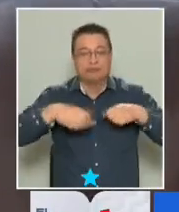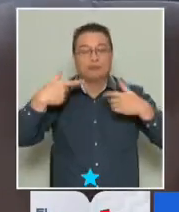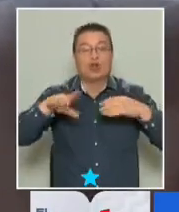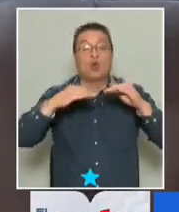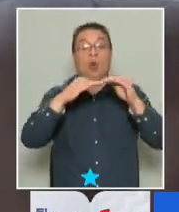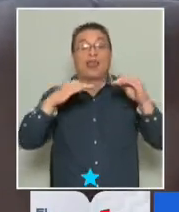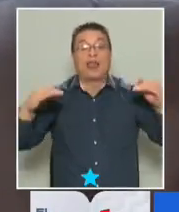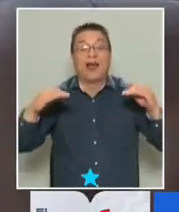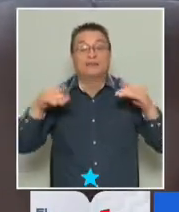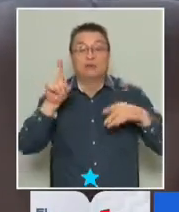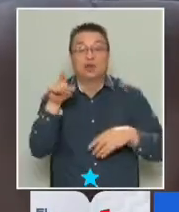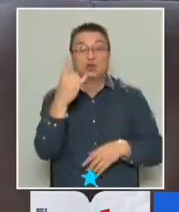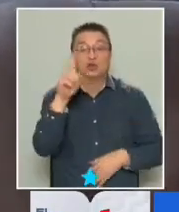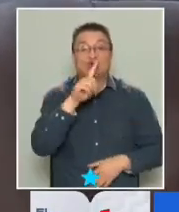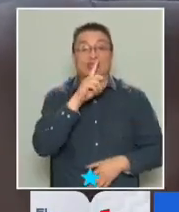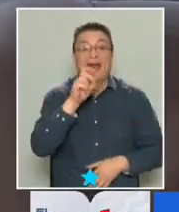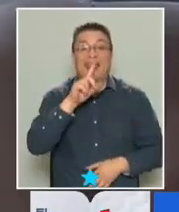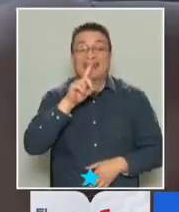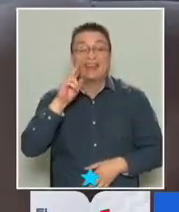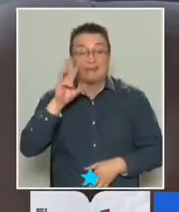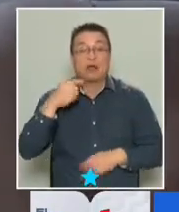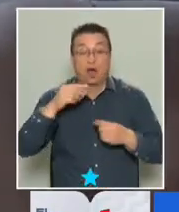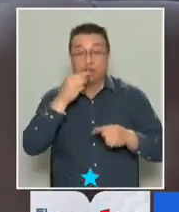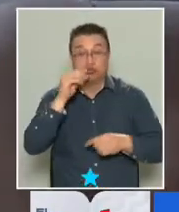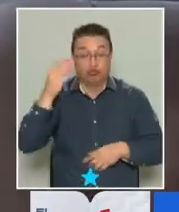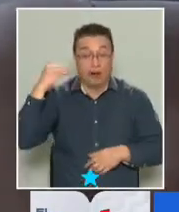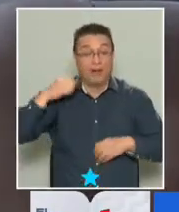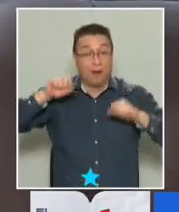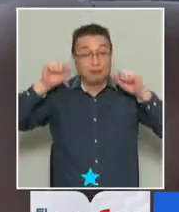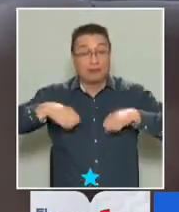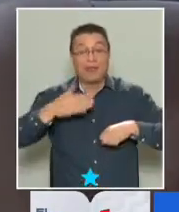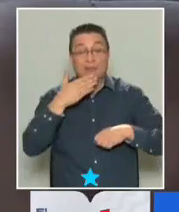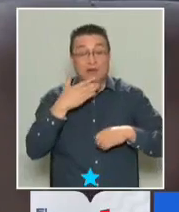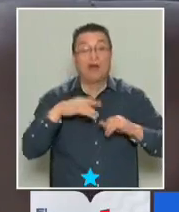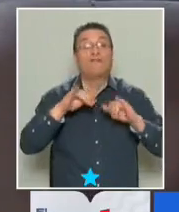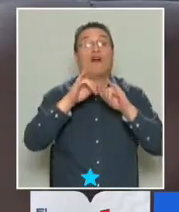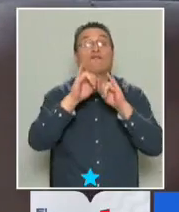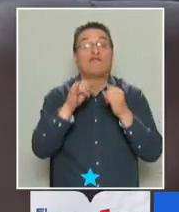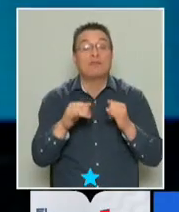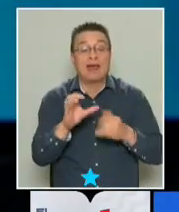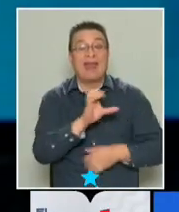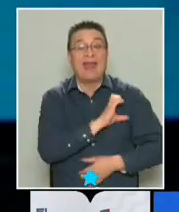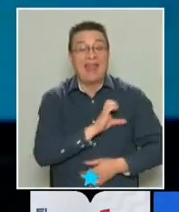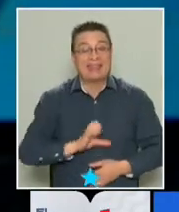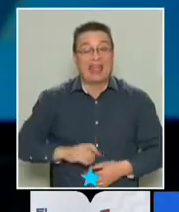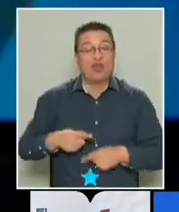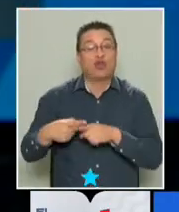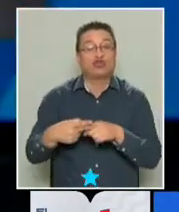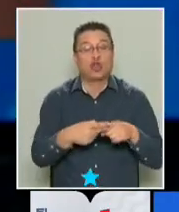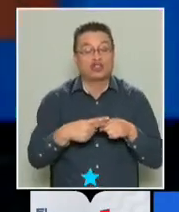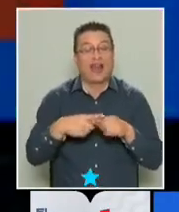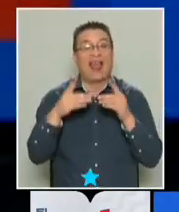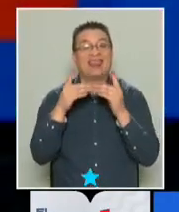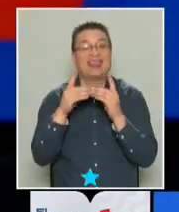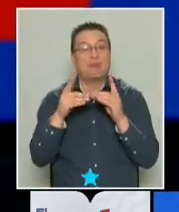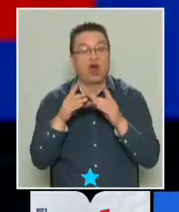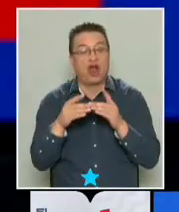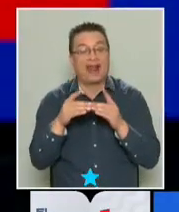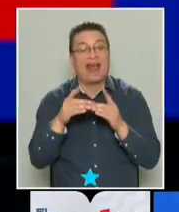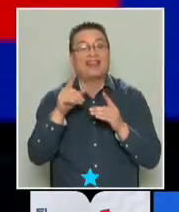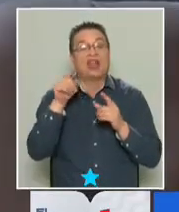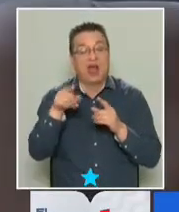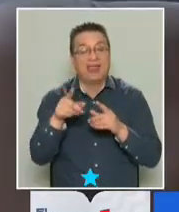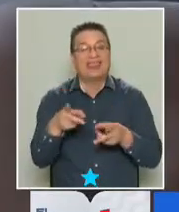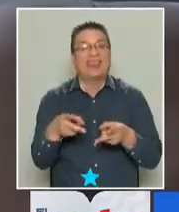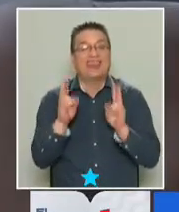conexión con lo que se acaba de aprobar hace muy poco también quien la fórmula del estado social y democrático de derecho donde